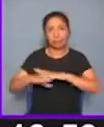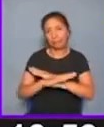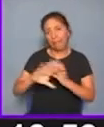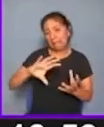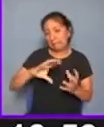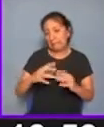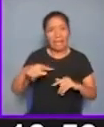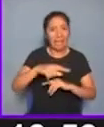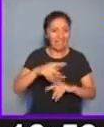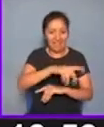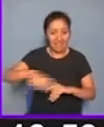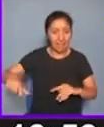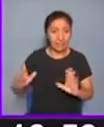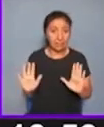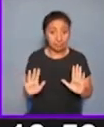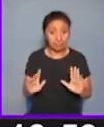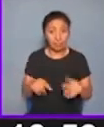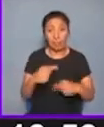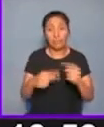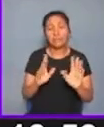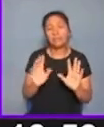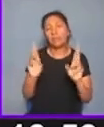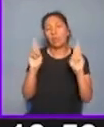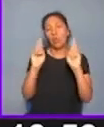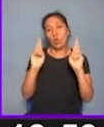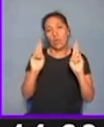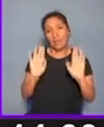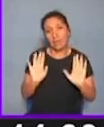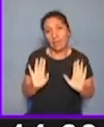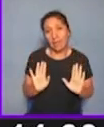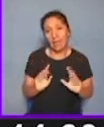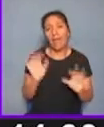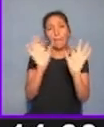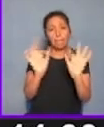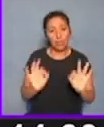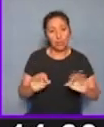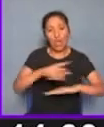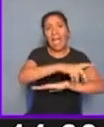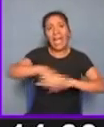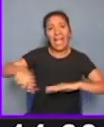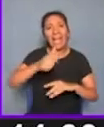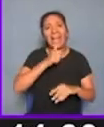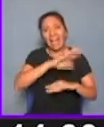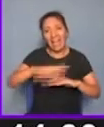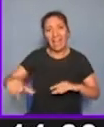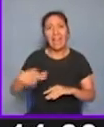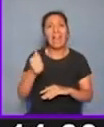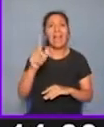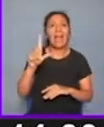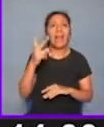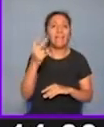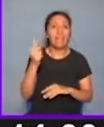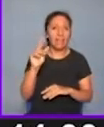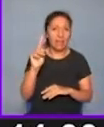seguir hasta que veamos de este año Ojalá ya pueda salir el proyecto de canal al Alvarado que va a ser una mejora grande para todo el